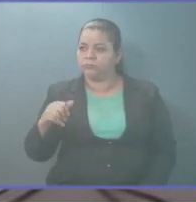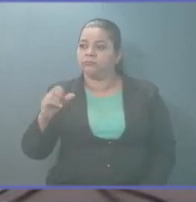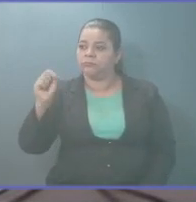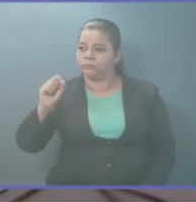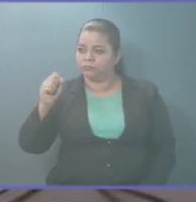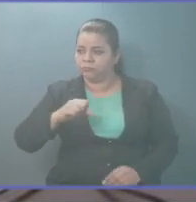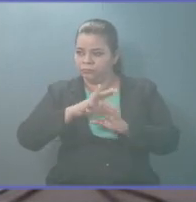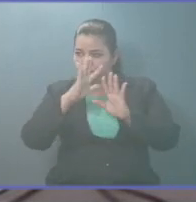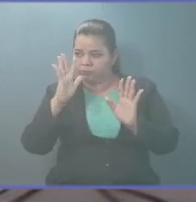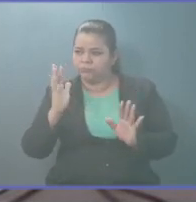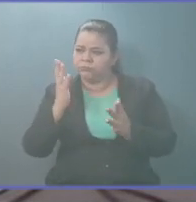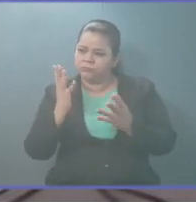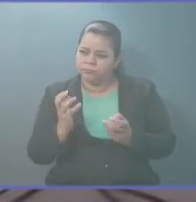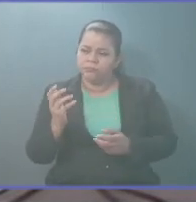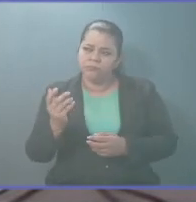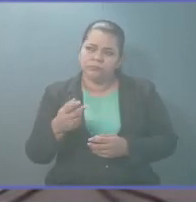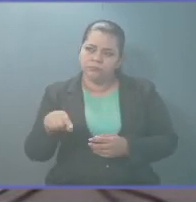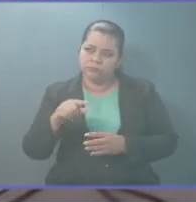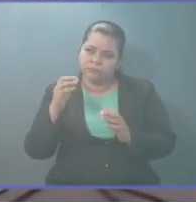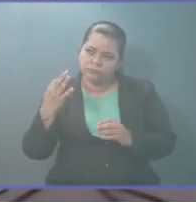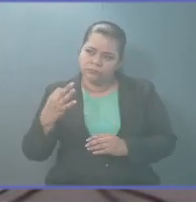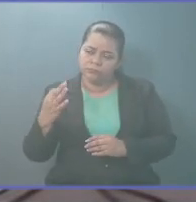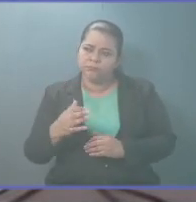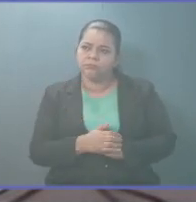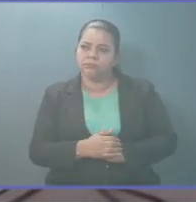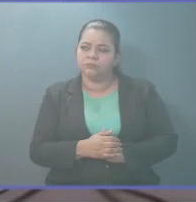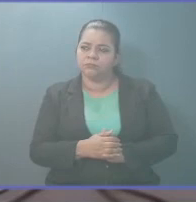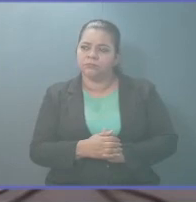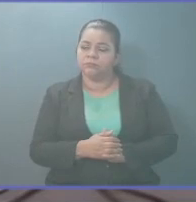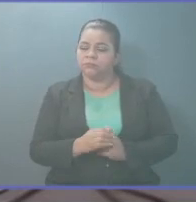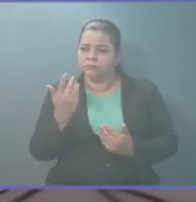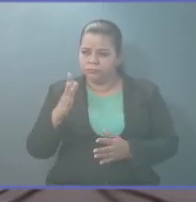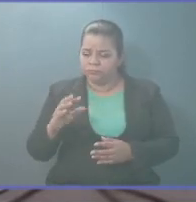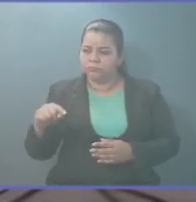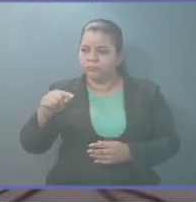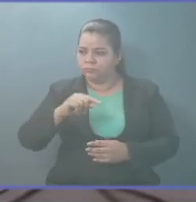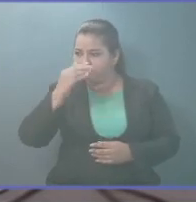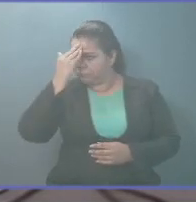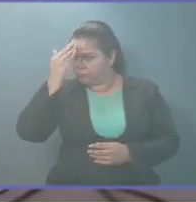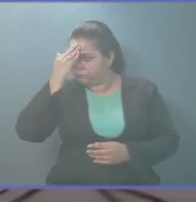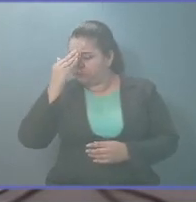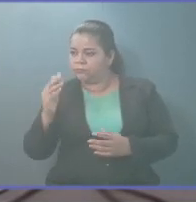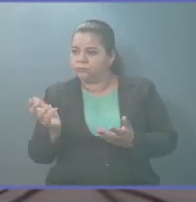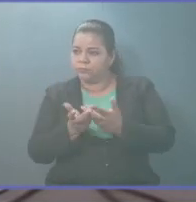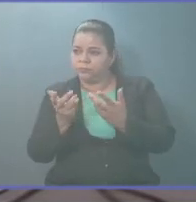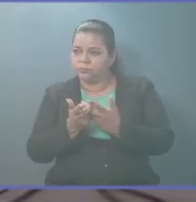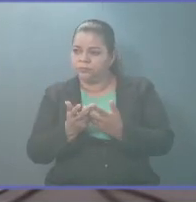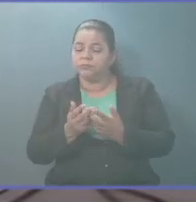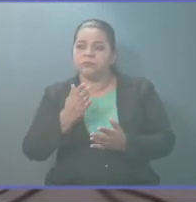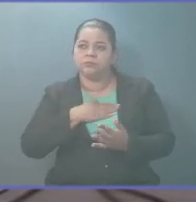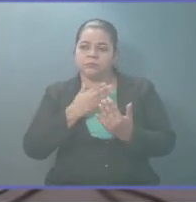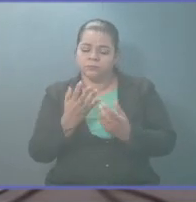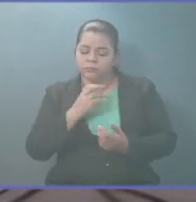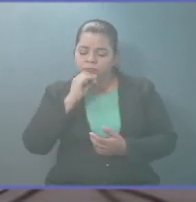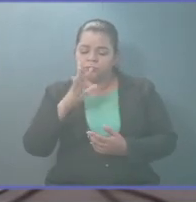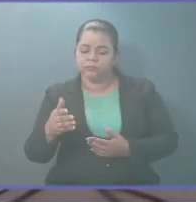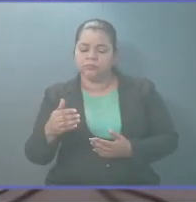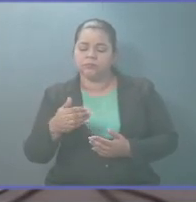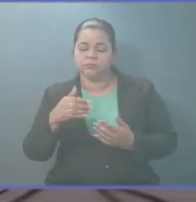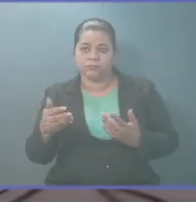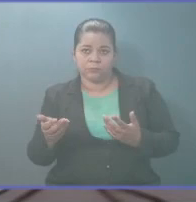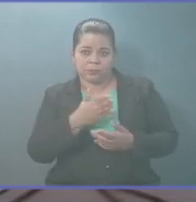estamos discutiendo la observación. No sé si no hay ninguna otra intervención al respecto. Diputada